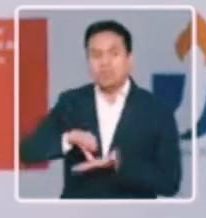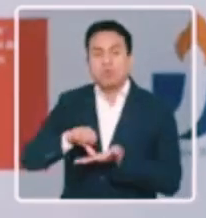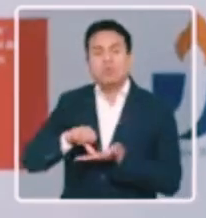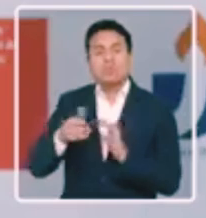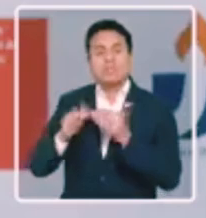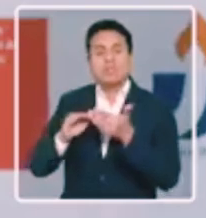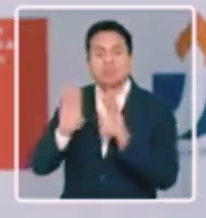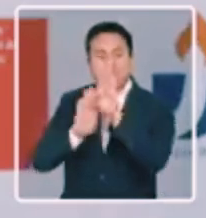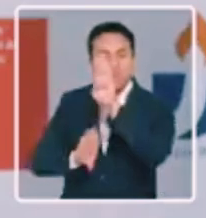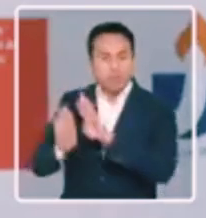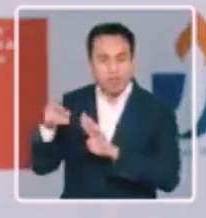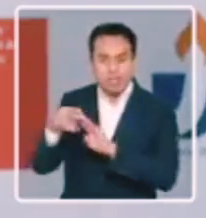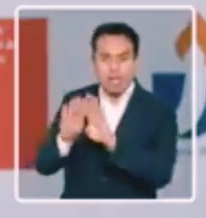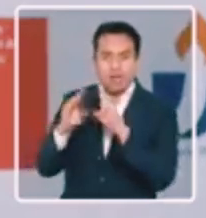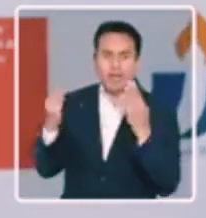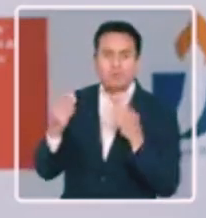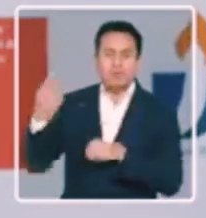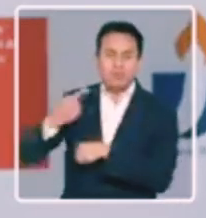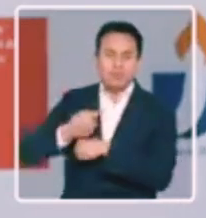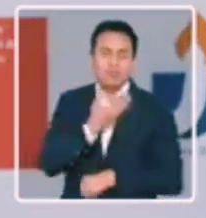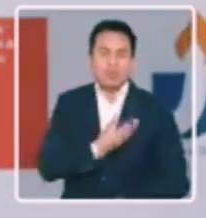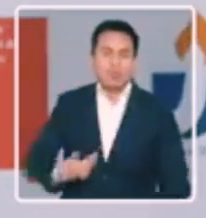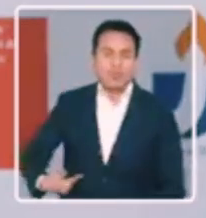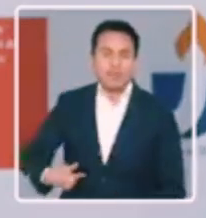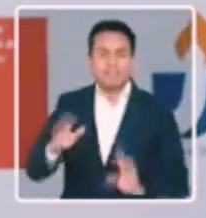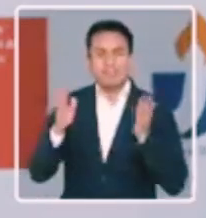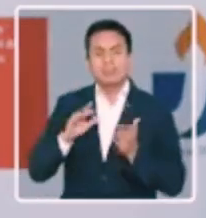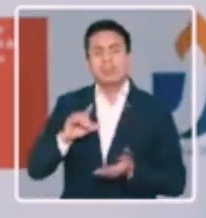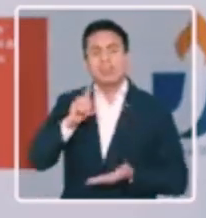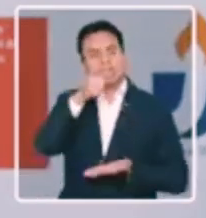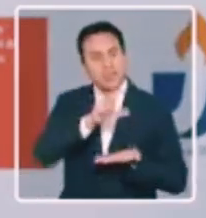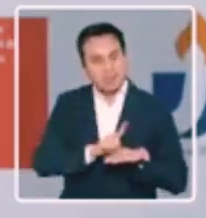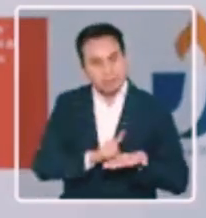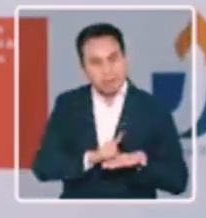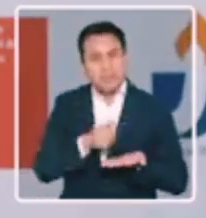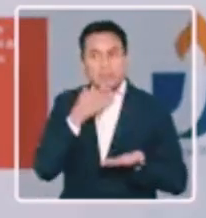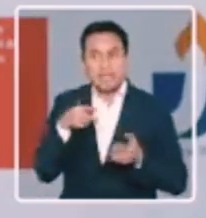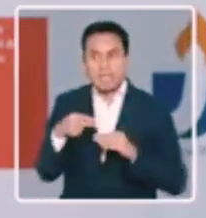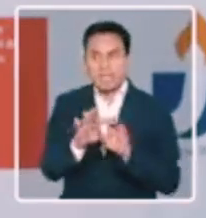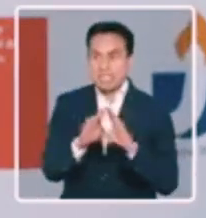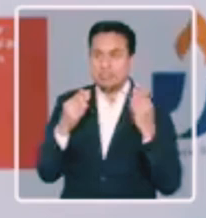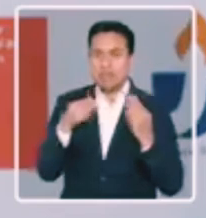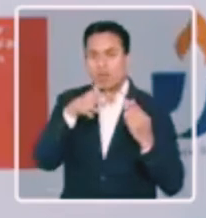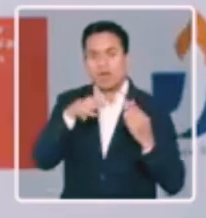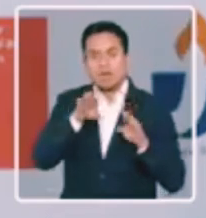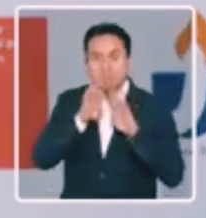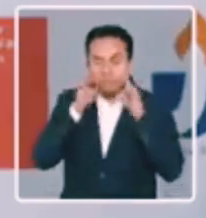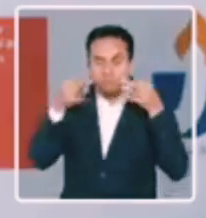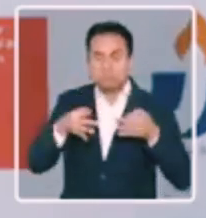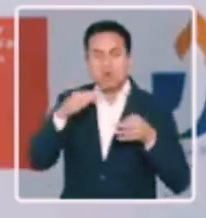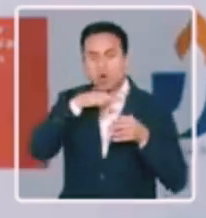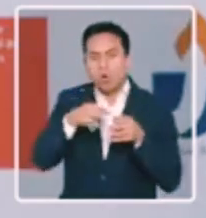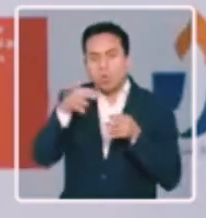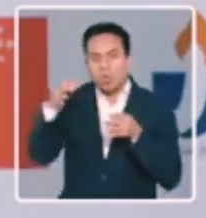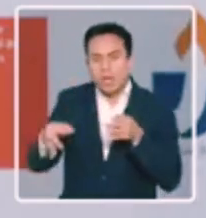cuidado que nos hemos impuesto como gobierno en lonquimay dále inicio a obras de agua potable rural e